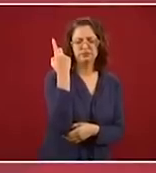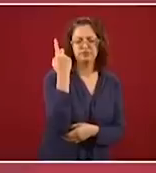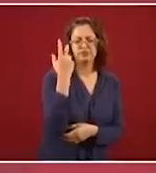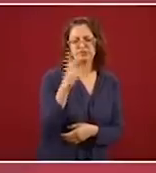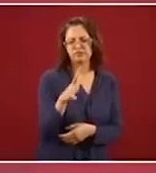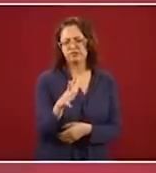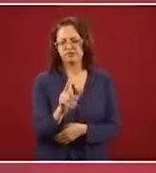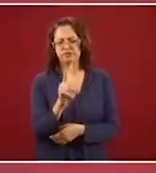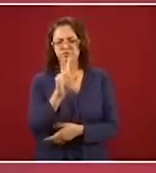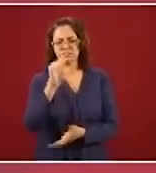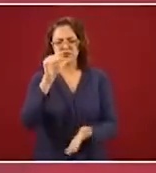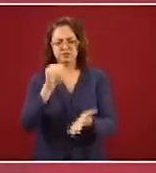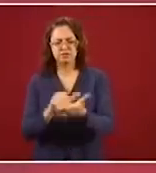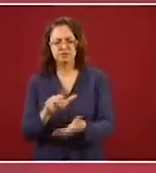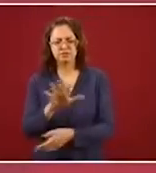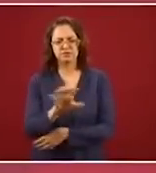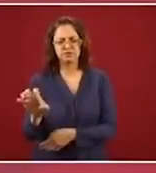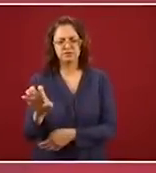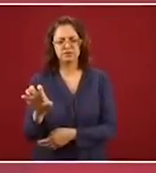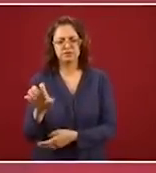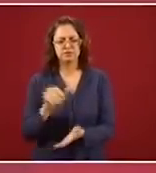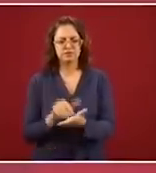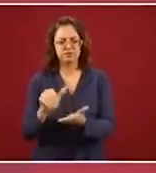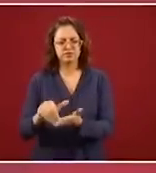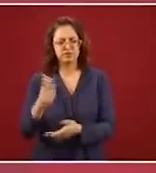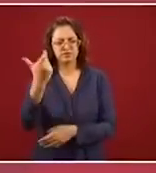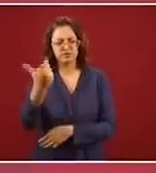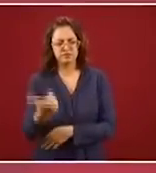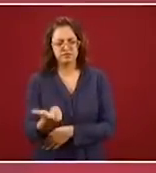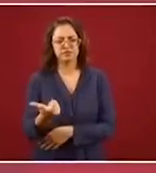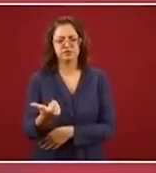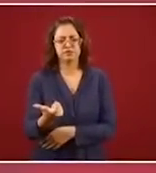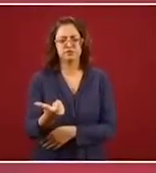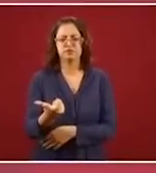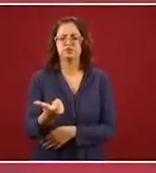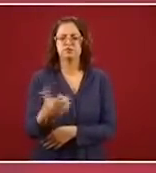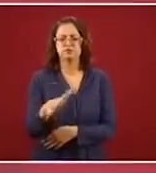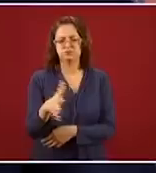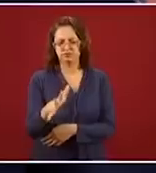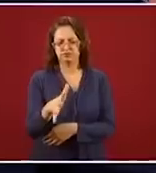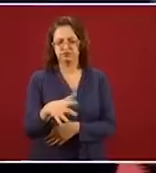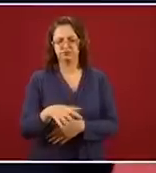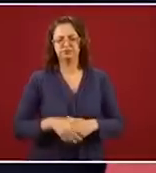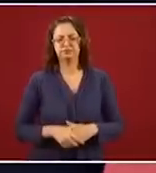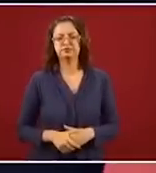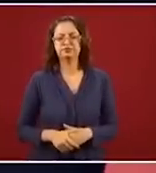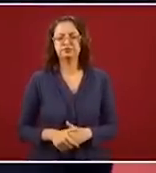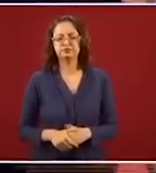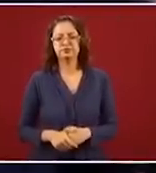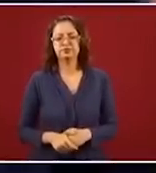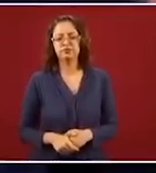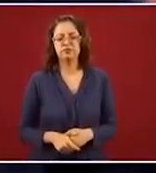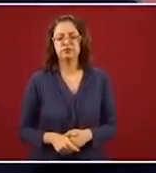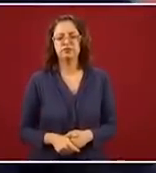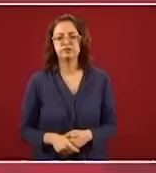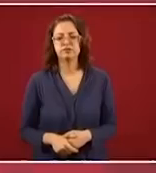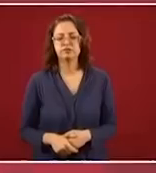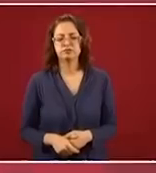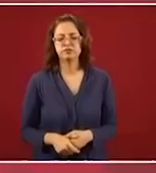son como 2.500 millones de pesos. Ya se sabe